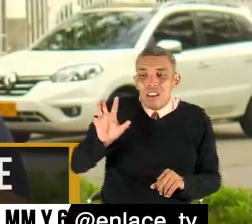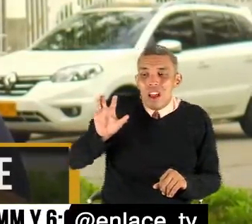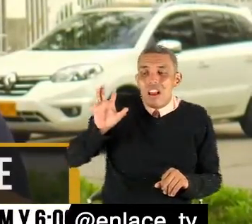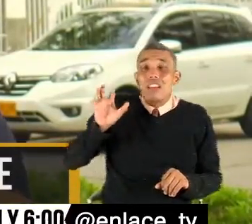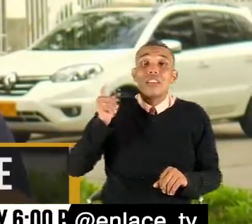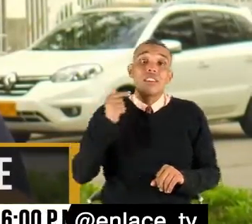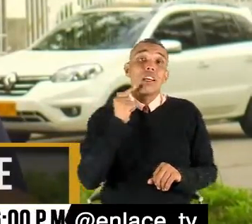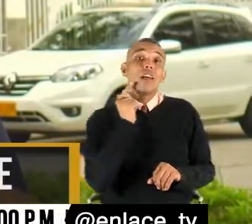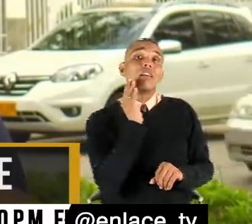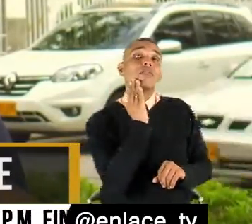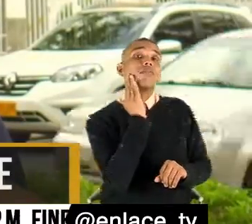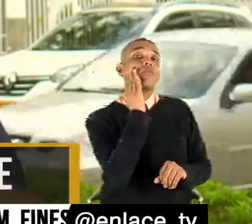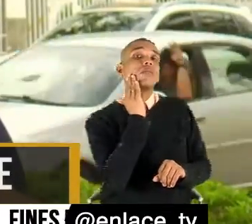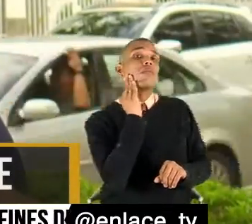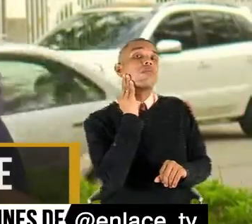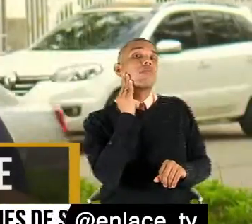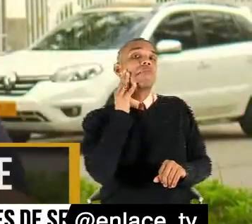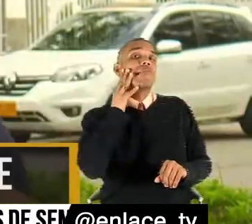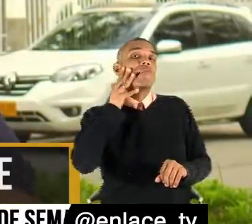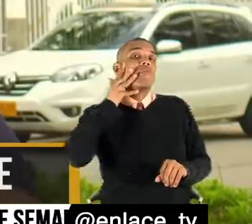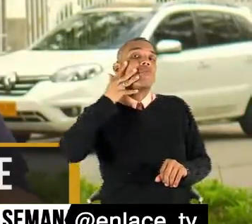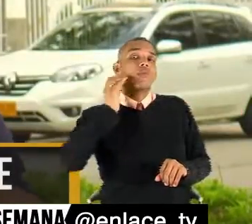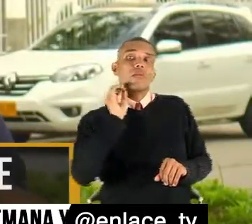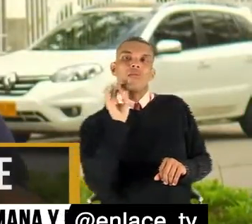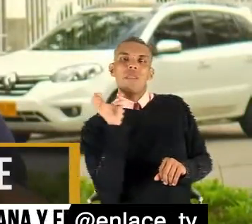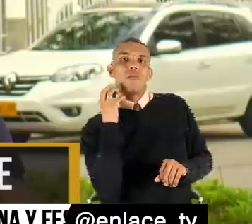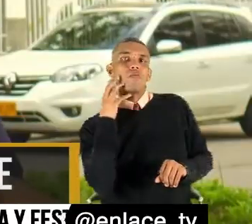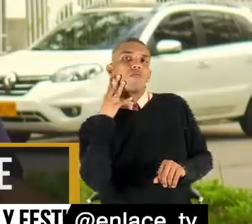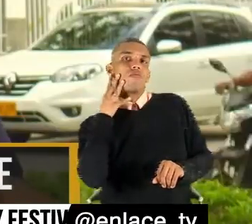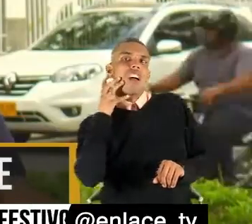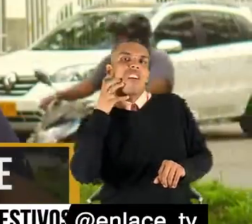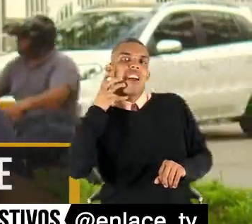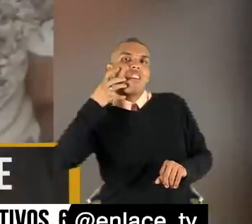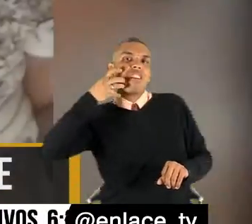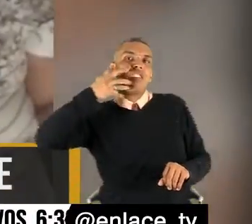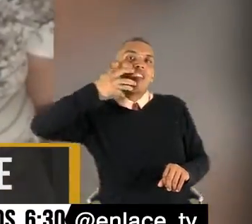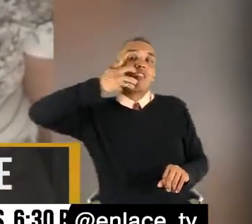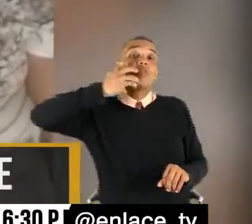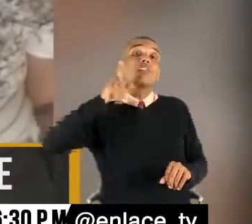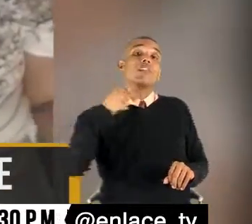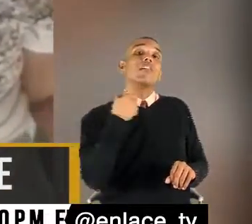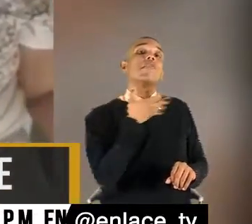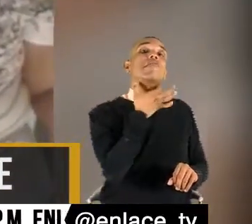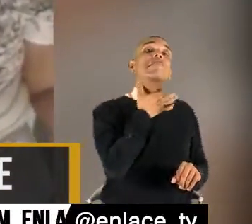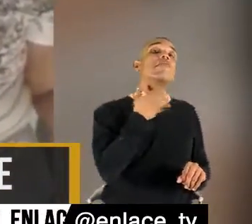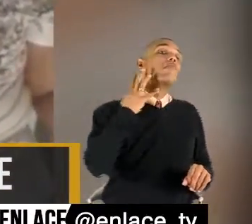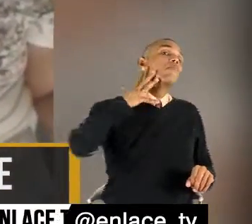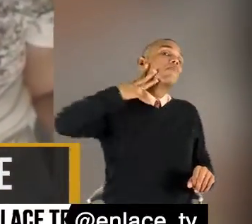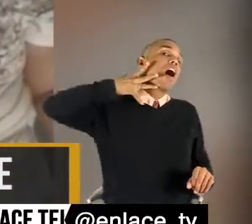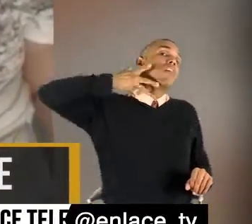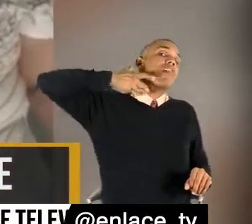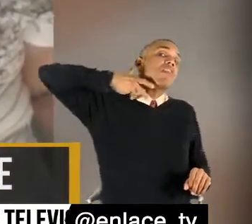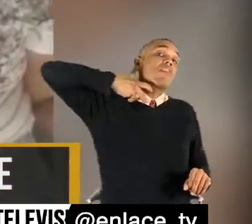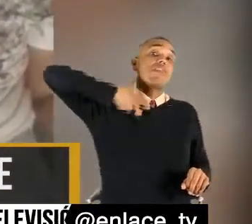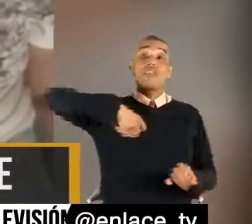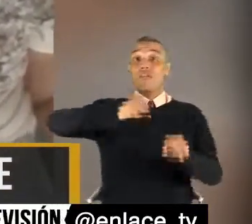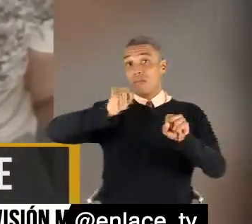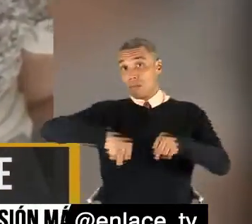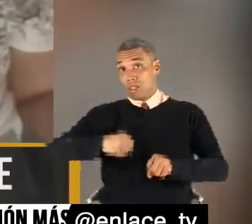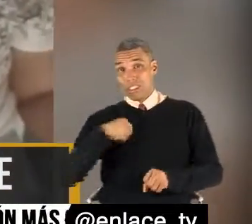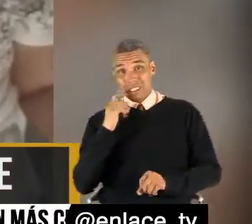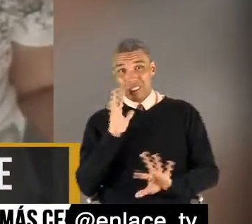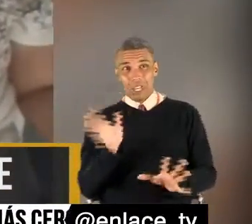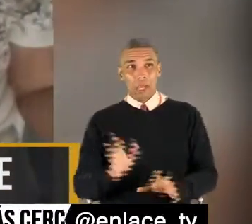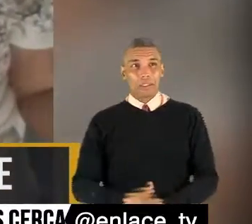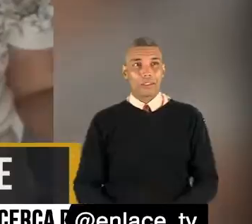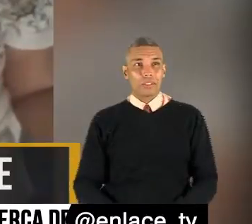mejilla, encía, nariz y ya le está cogiendo la parte del cuello. El paciente permanece en esa municipalidad surbolivarense donde